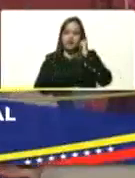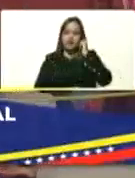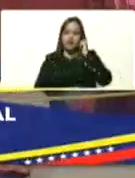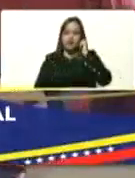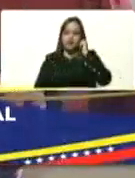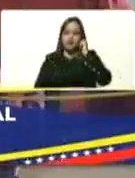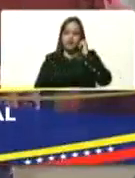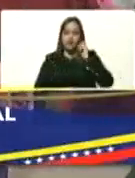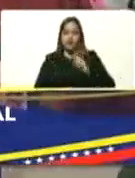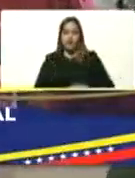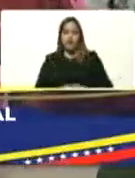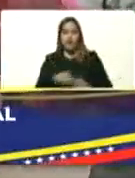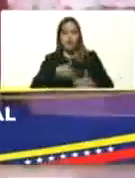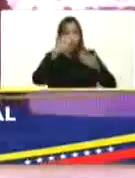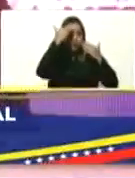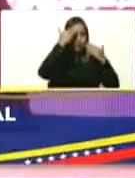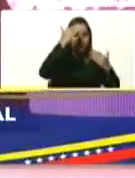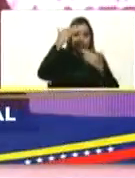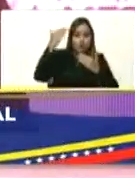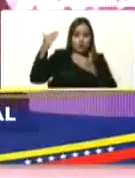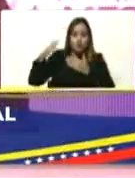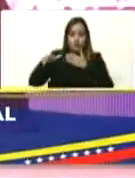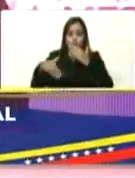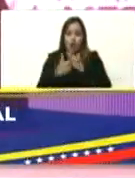Bueno, mi saludo a todas las mujeres